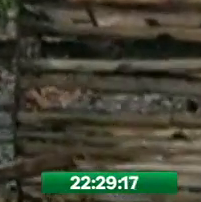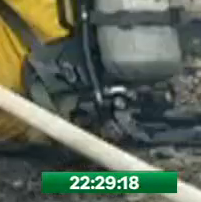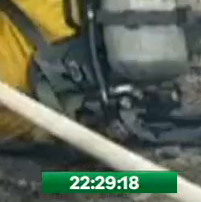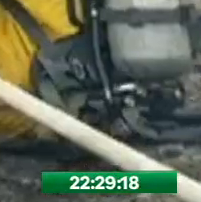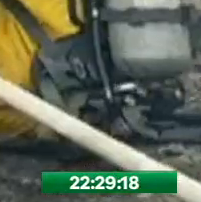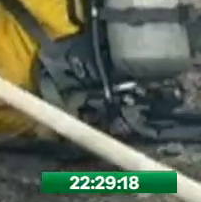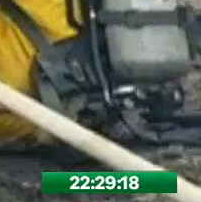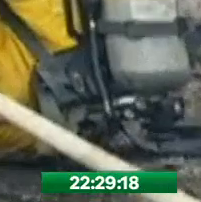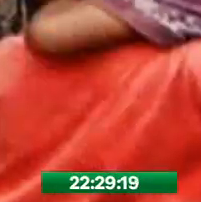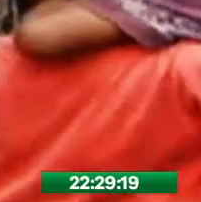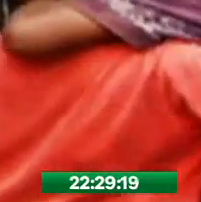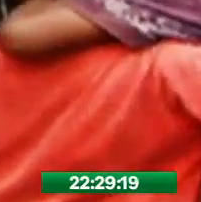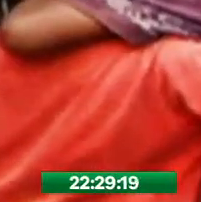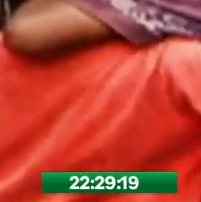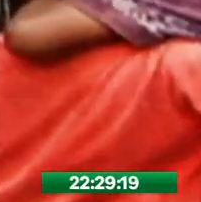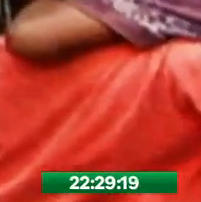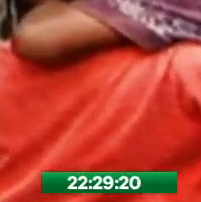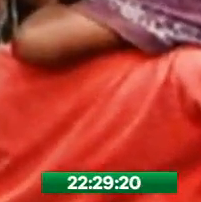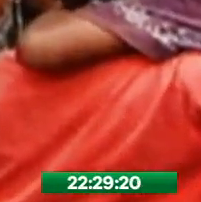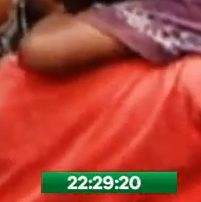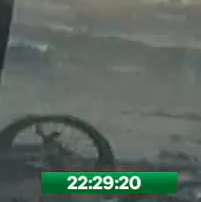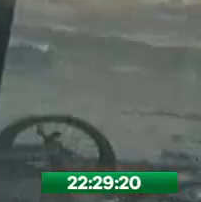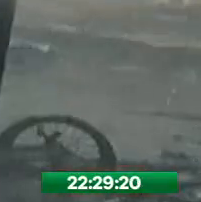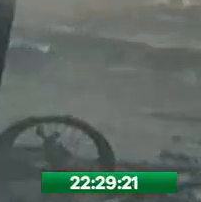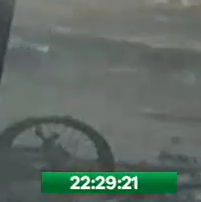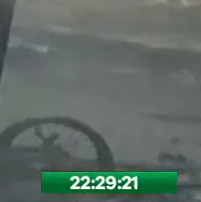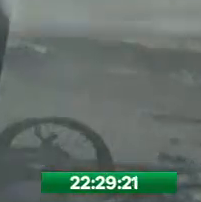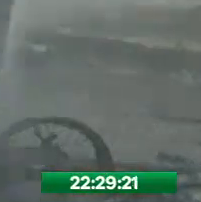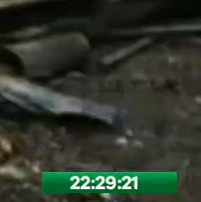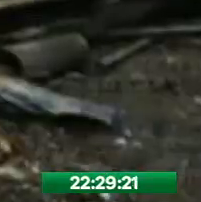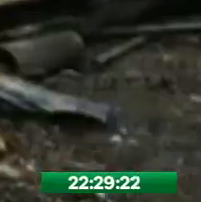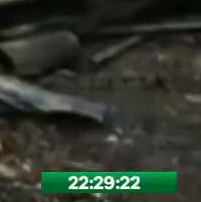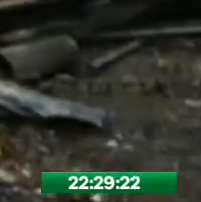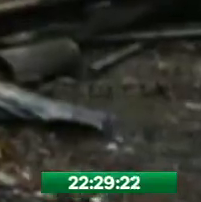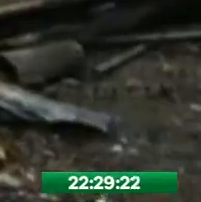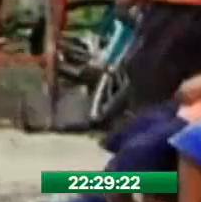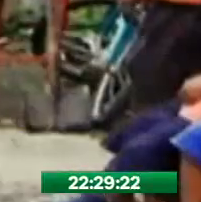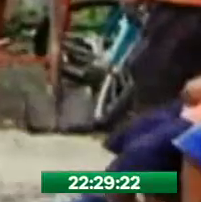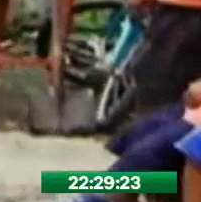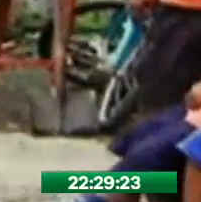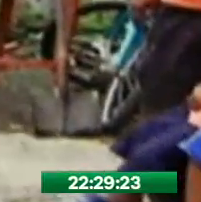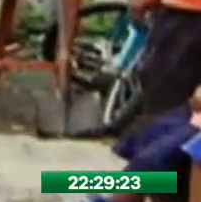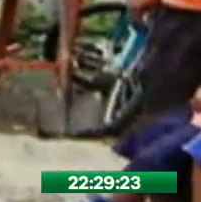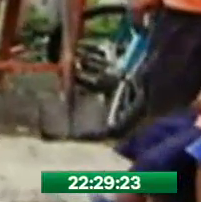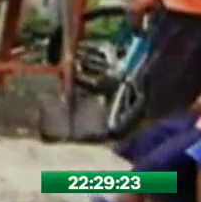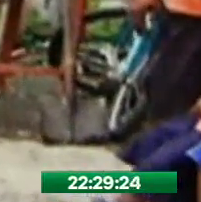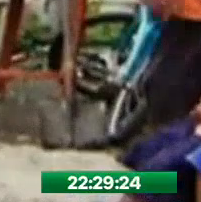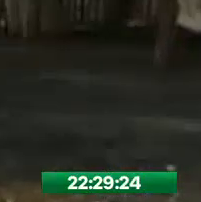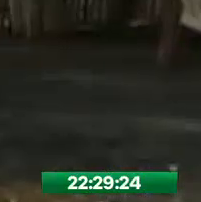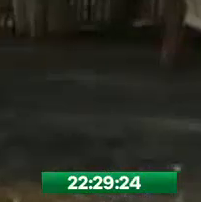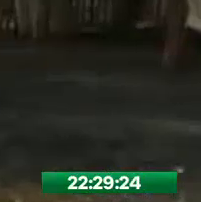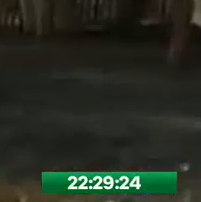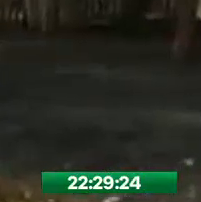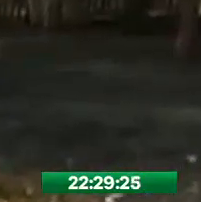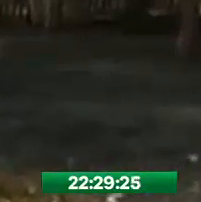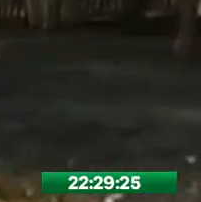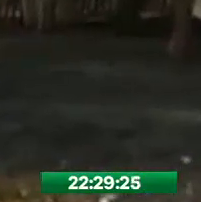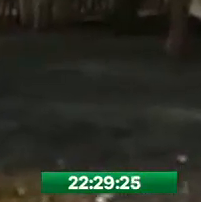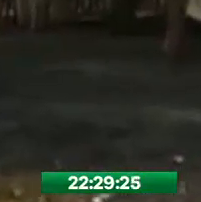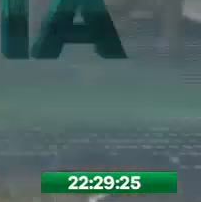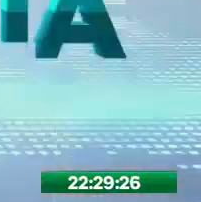Al volver del corte, una familia se quedó en la calle luego de que un incendio consumiera su vivienda.